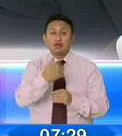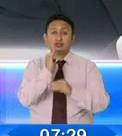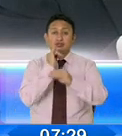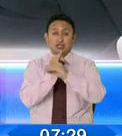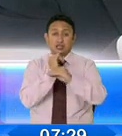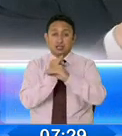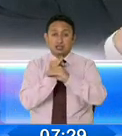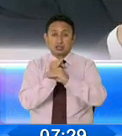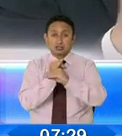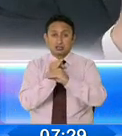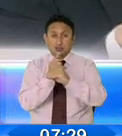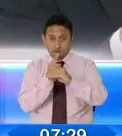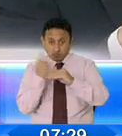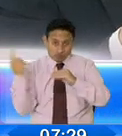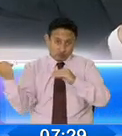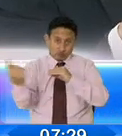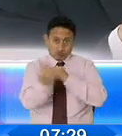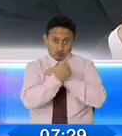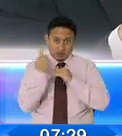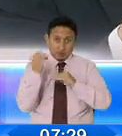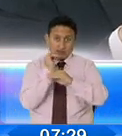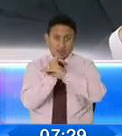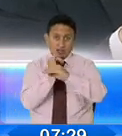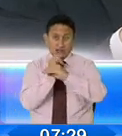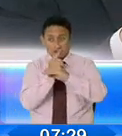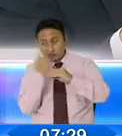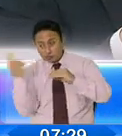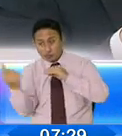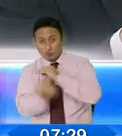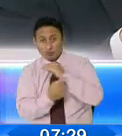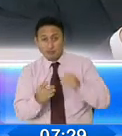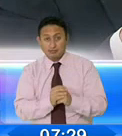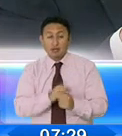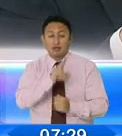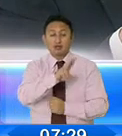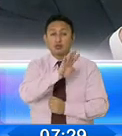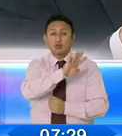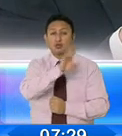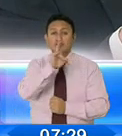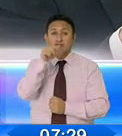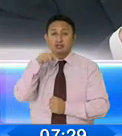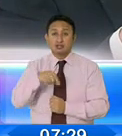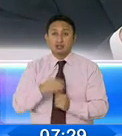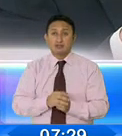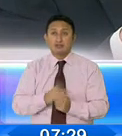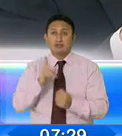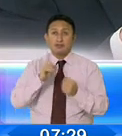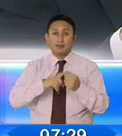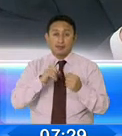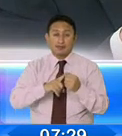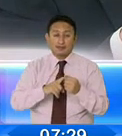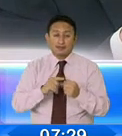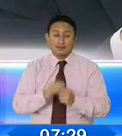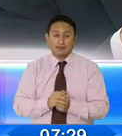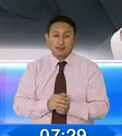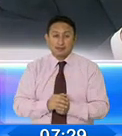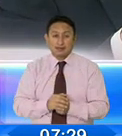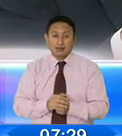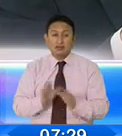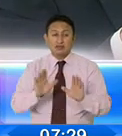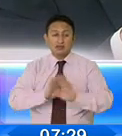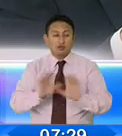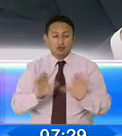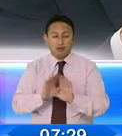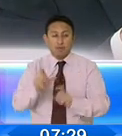de estos templos, de las iglesias, de las 247 que existen en el Distrito Metropolitano, no vamos a